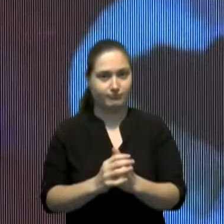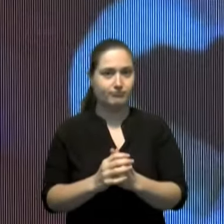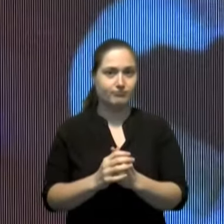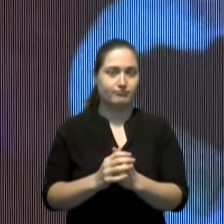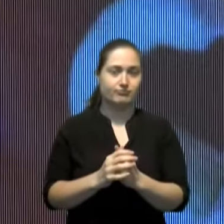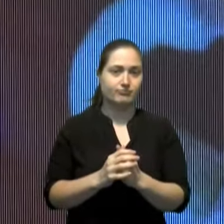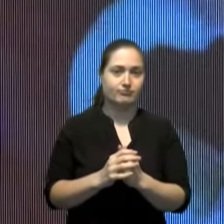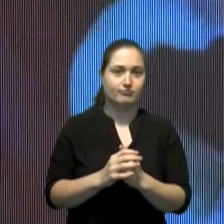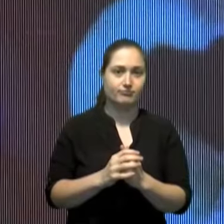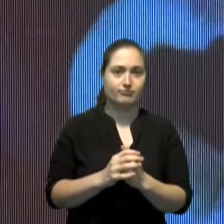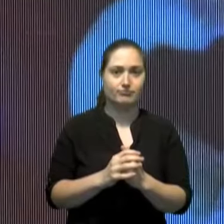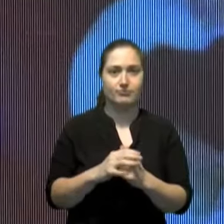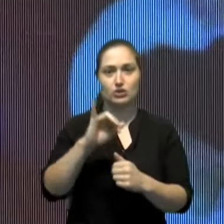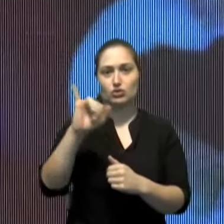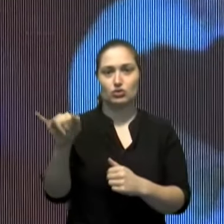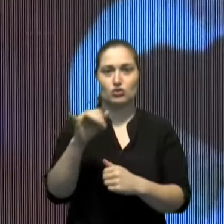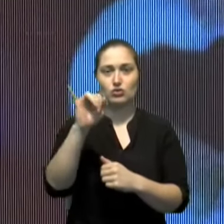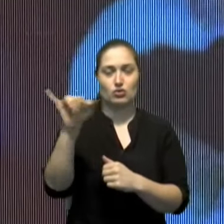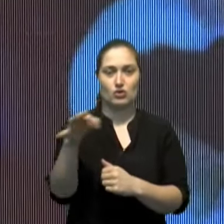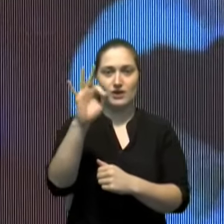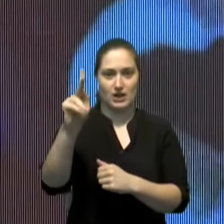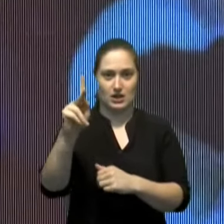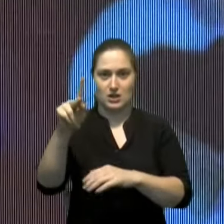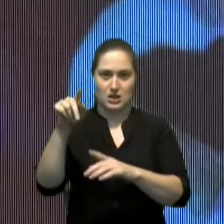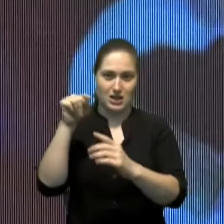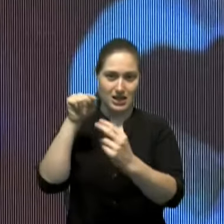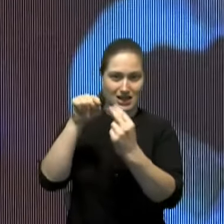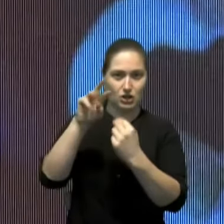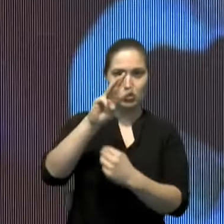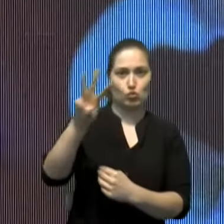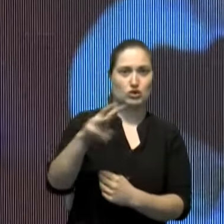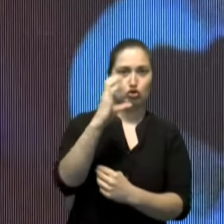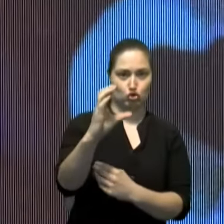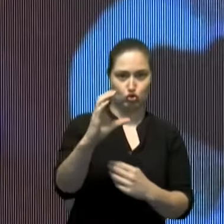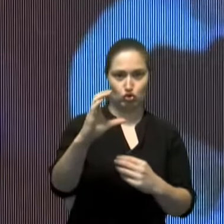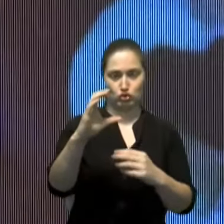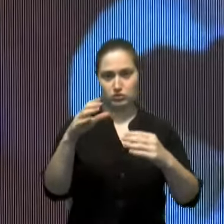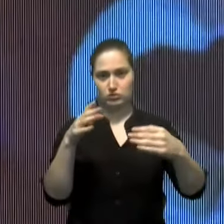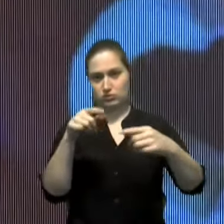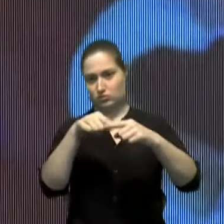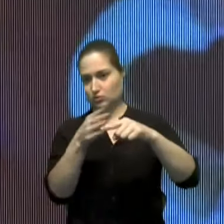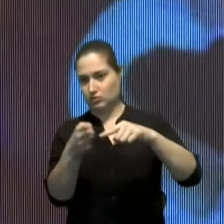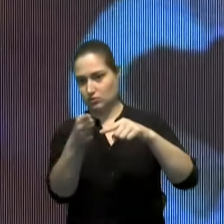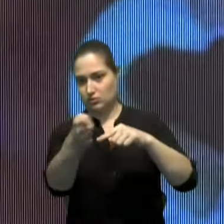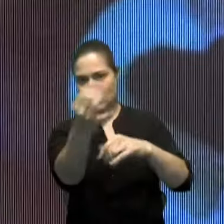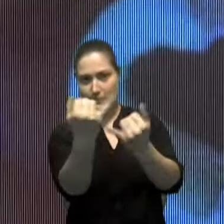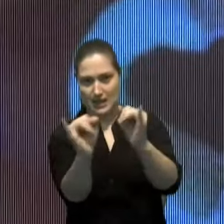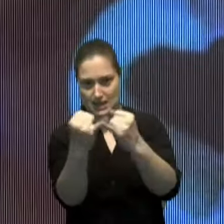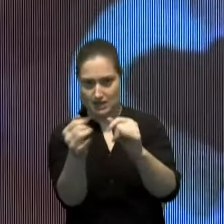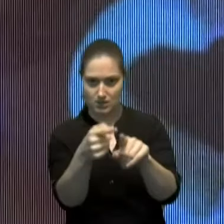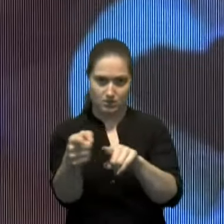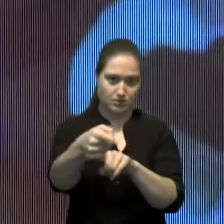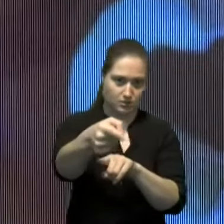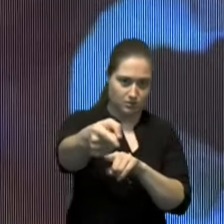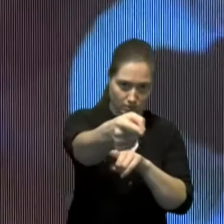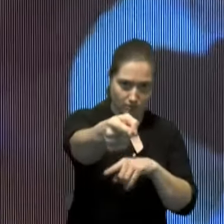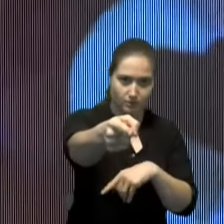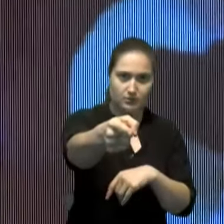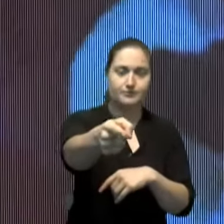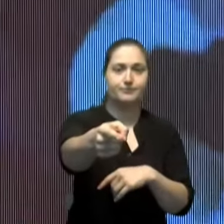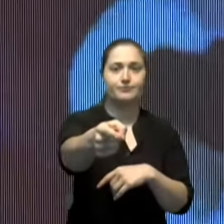venir desde la Winston Churchill con John F. Kennedy, bajando toda la Winston Churchill, va a tomar la